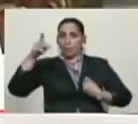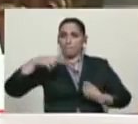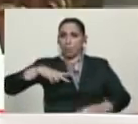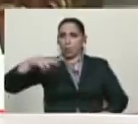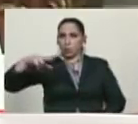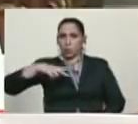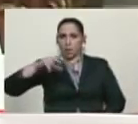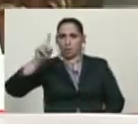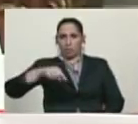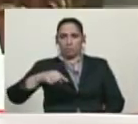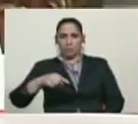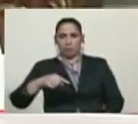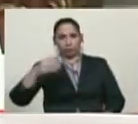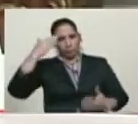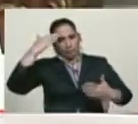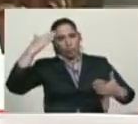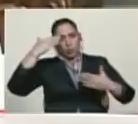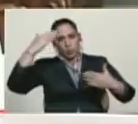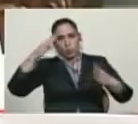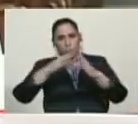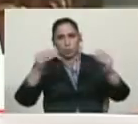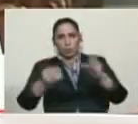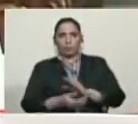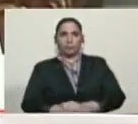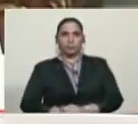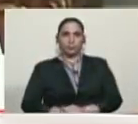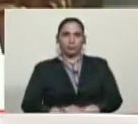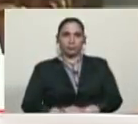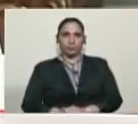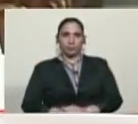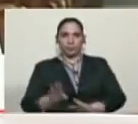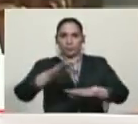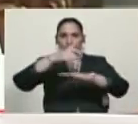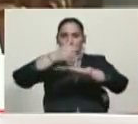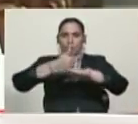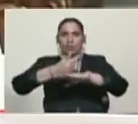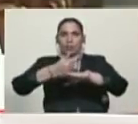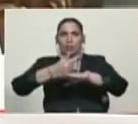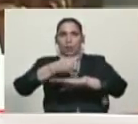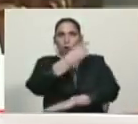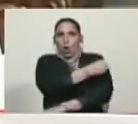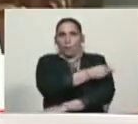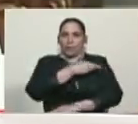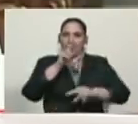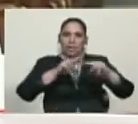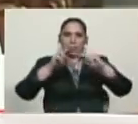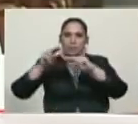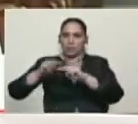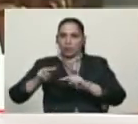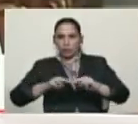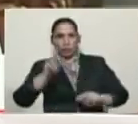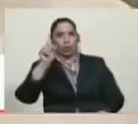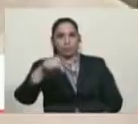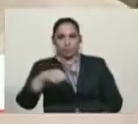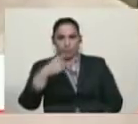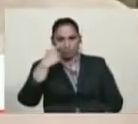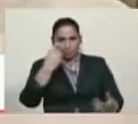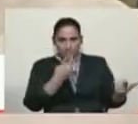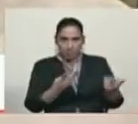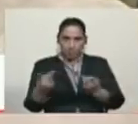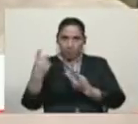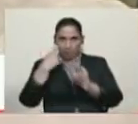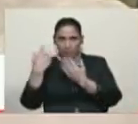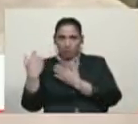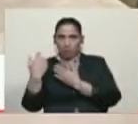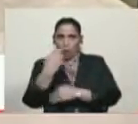un saludo natalia martín directora hospital de niño xosé manuel de los ríos también un hospital tan